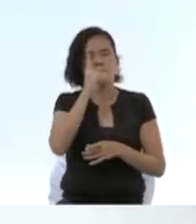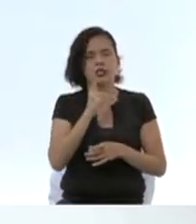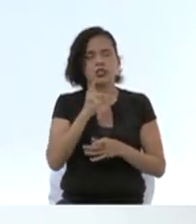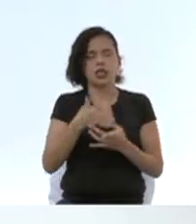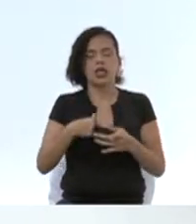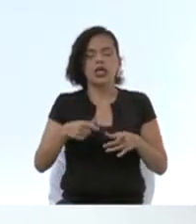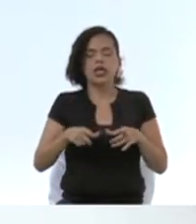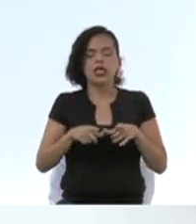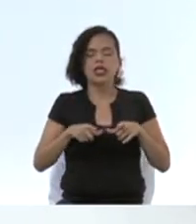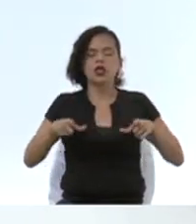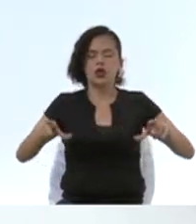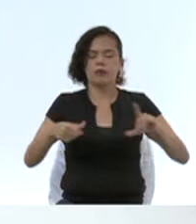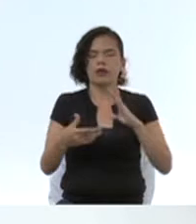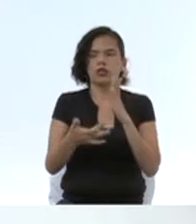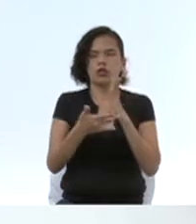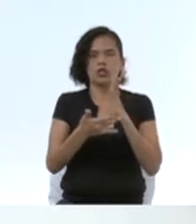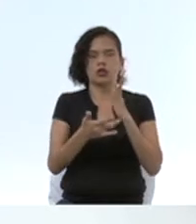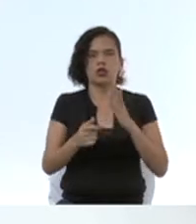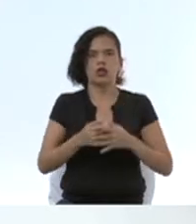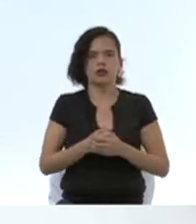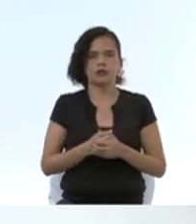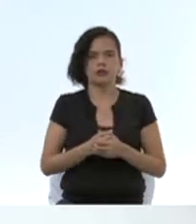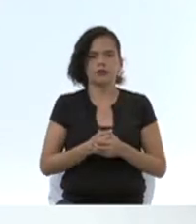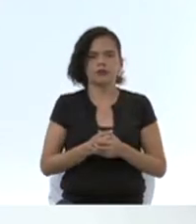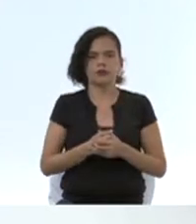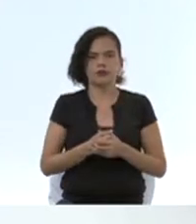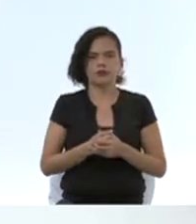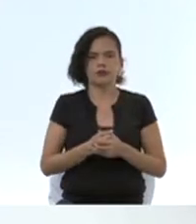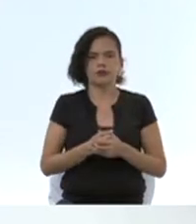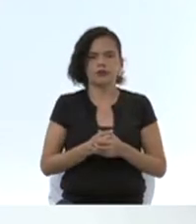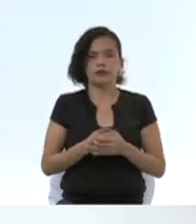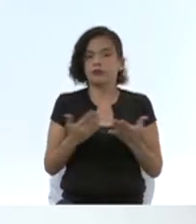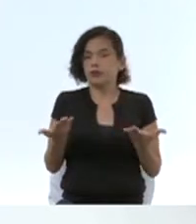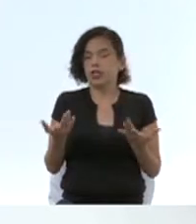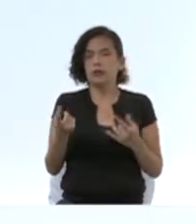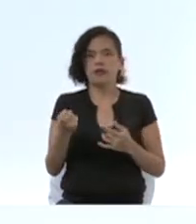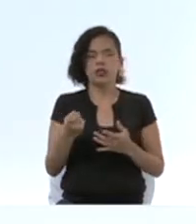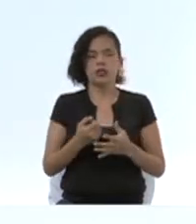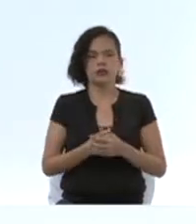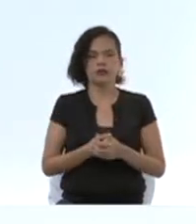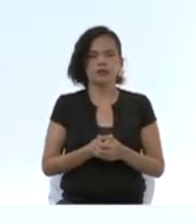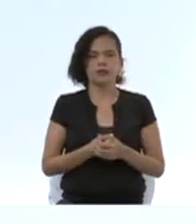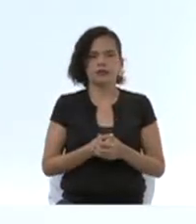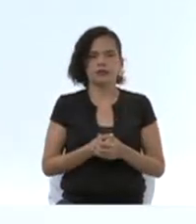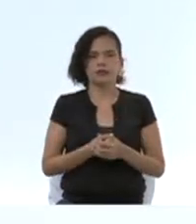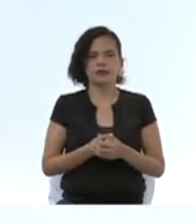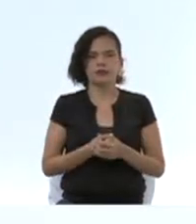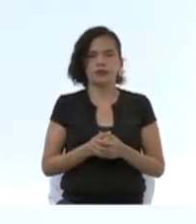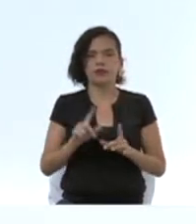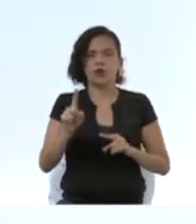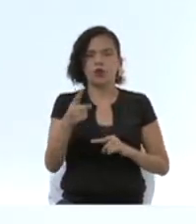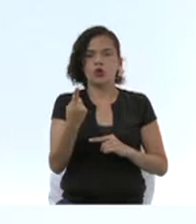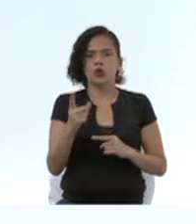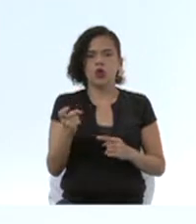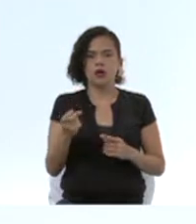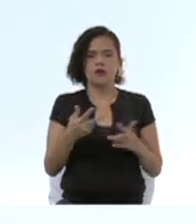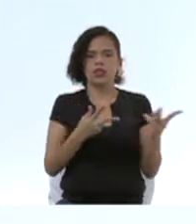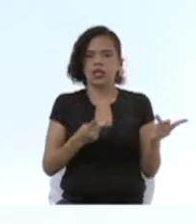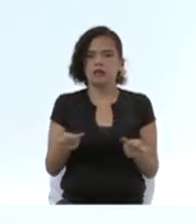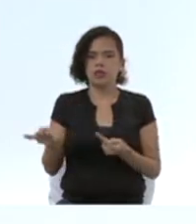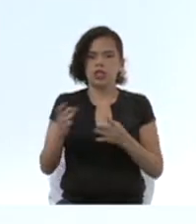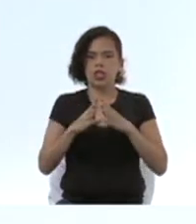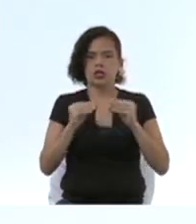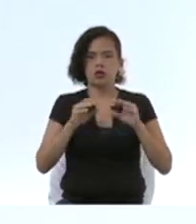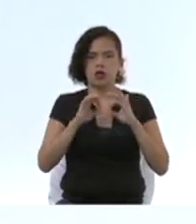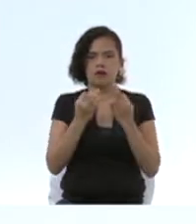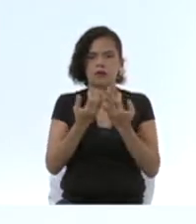y los profesores de nuestro segmento TIC. Pero, ¿qué más tenemos, Williamny? Bueno, Guillermo, lo único que nos falta es invitar a la